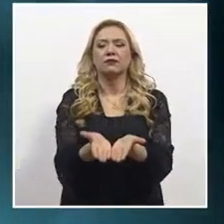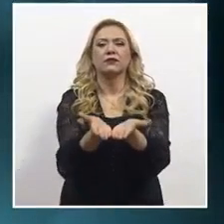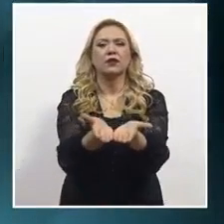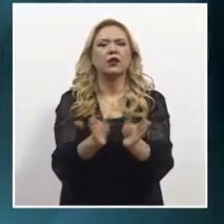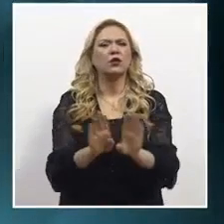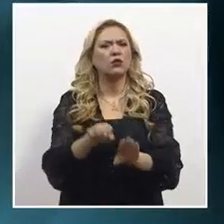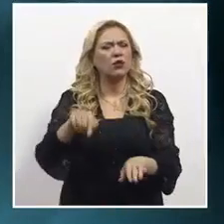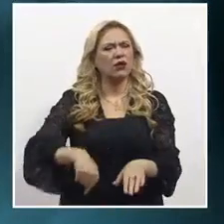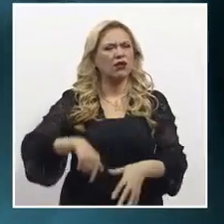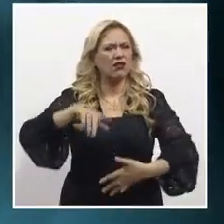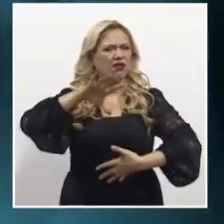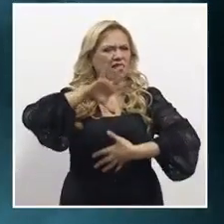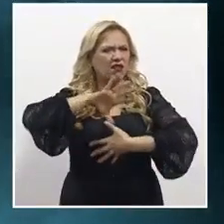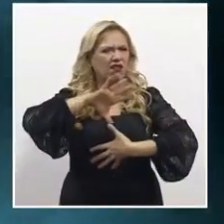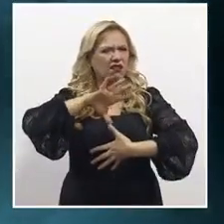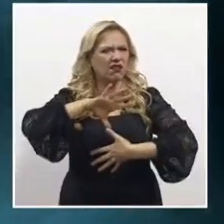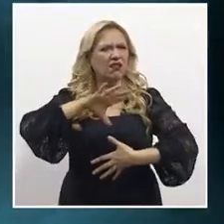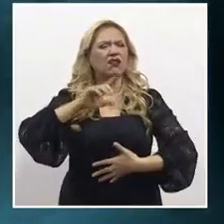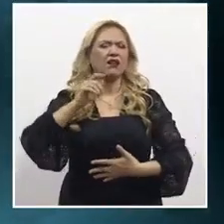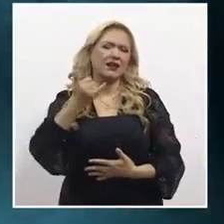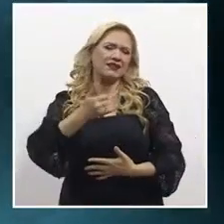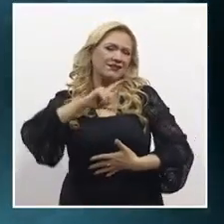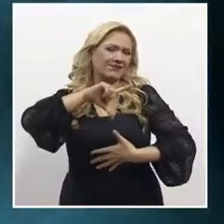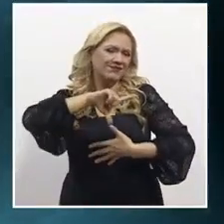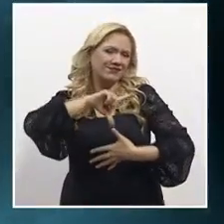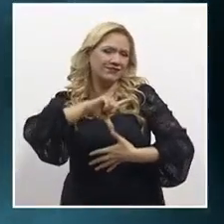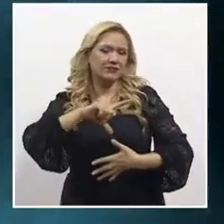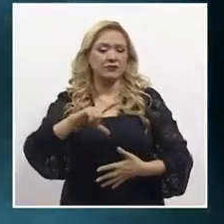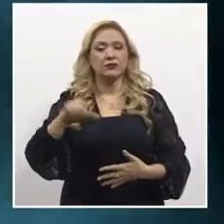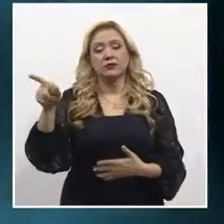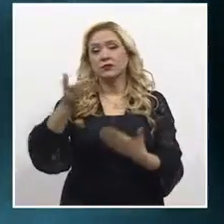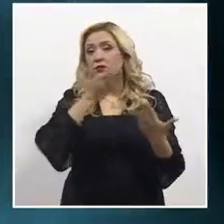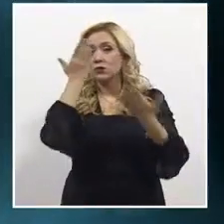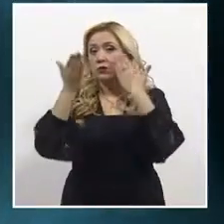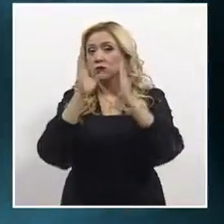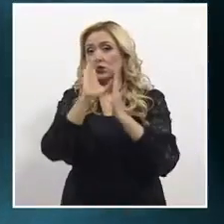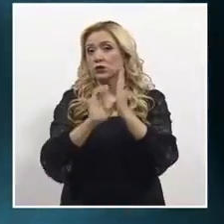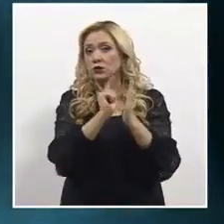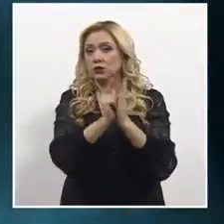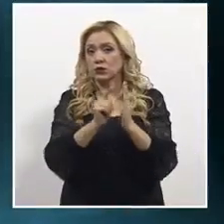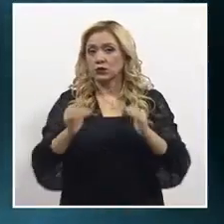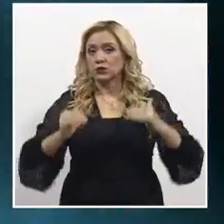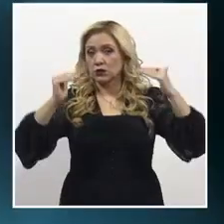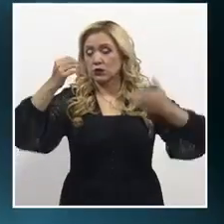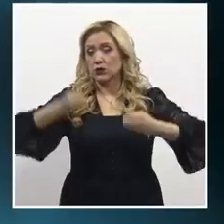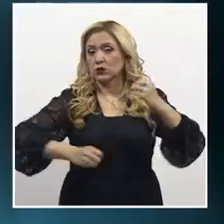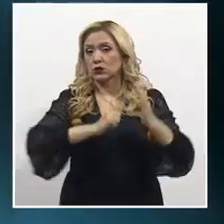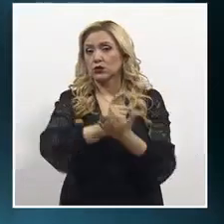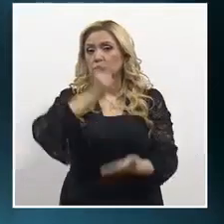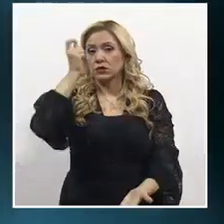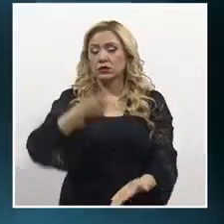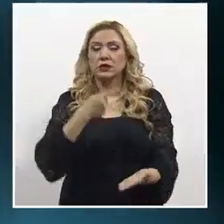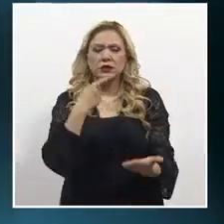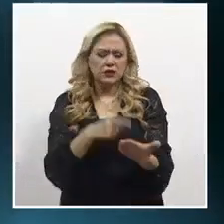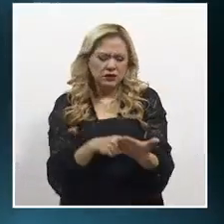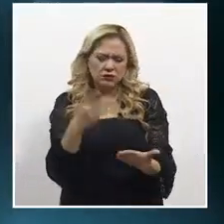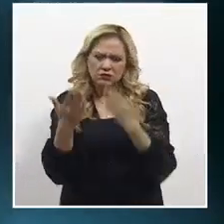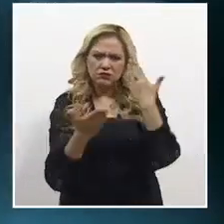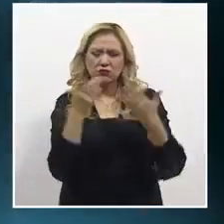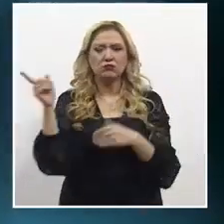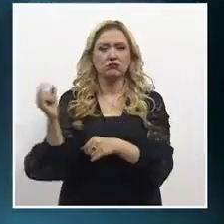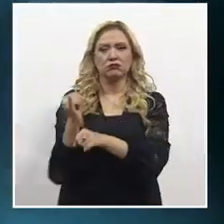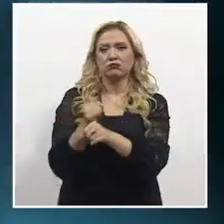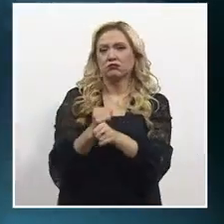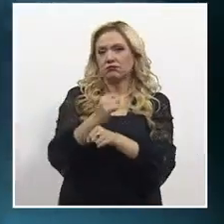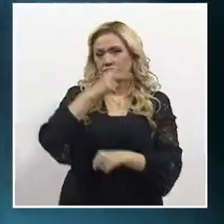en América Latina, coeditada por el Centro de Estudios Constitucionales de la Suprema Corte de Justicia de la Nación. En ella participa el